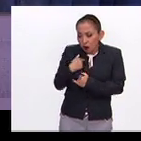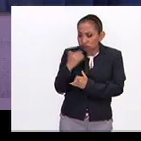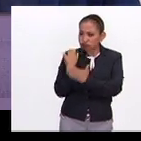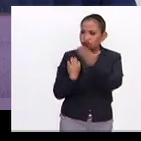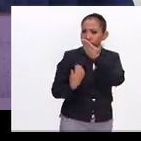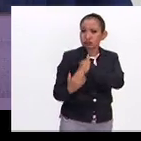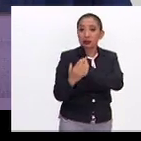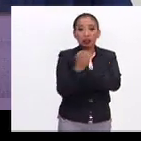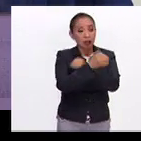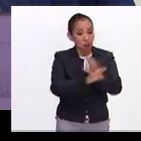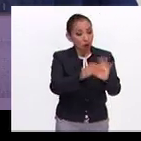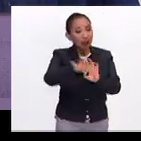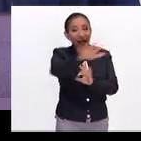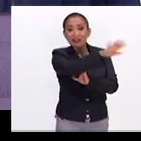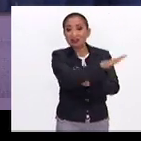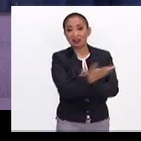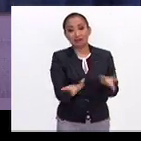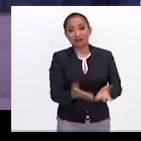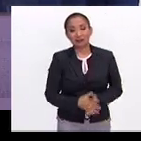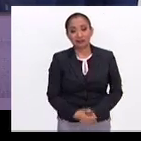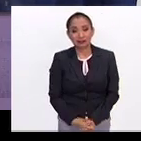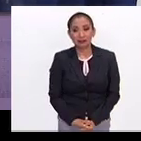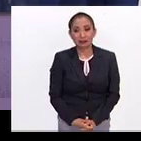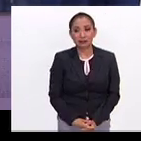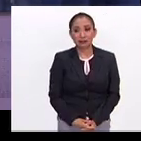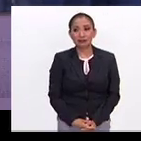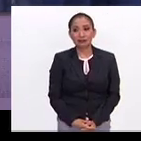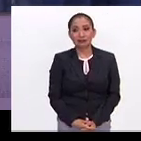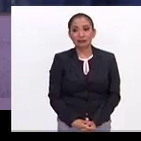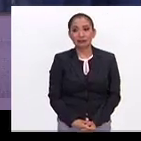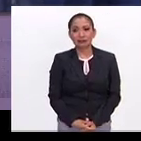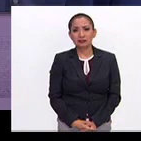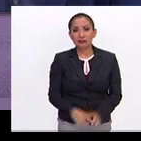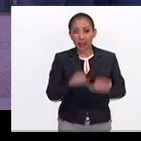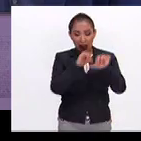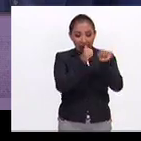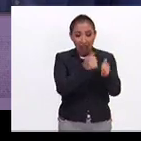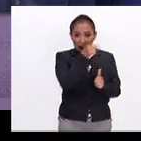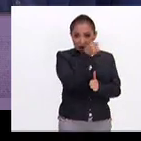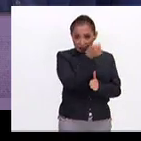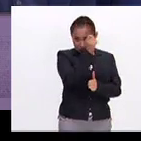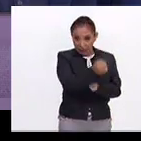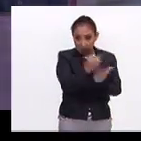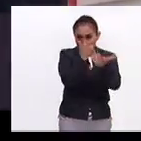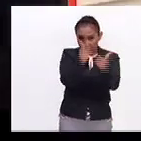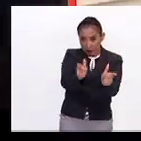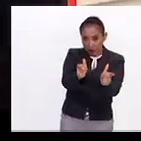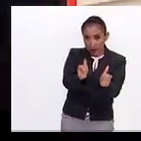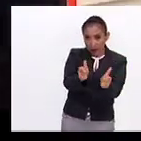El arte es libre. ¿Qué tan libre es con estas fronteras?